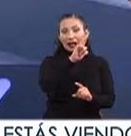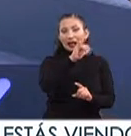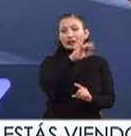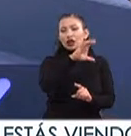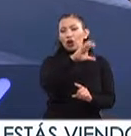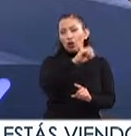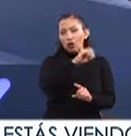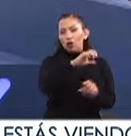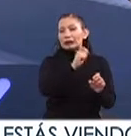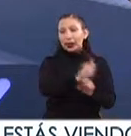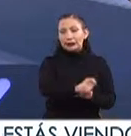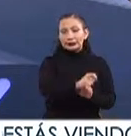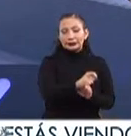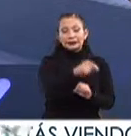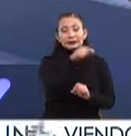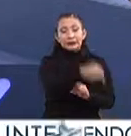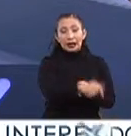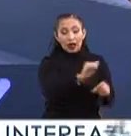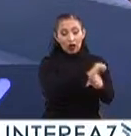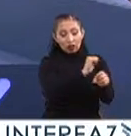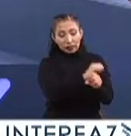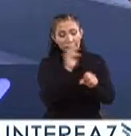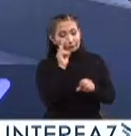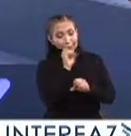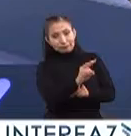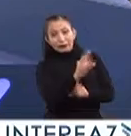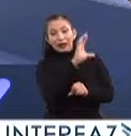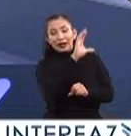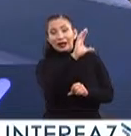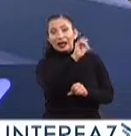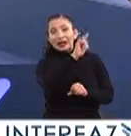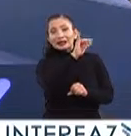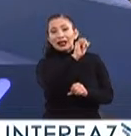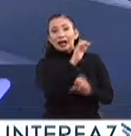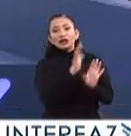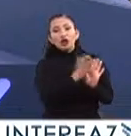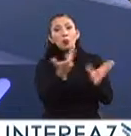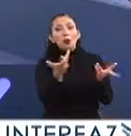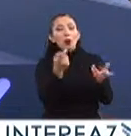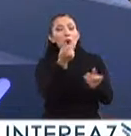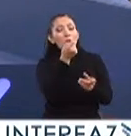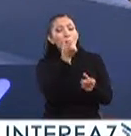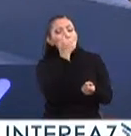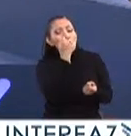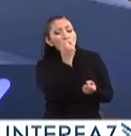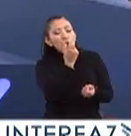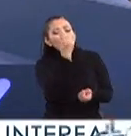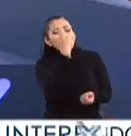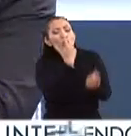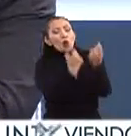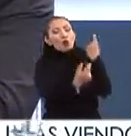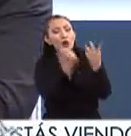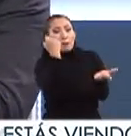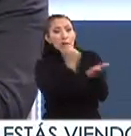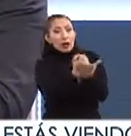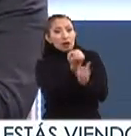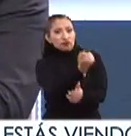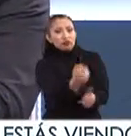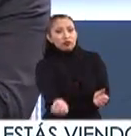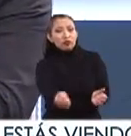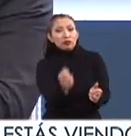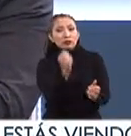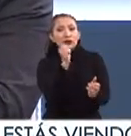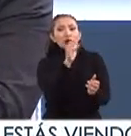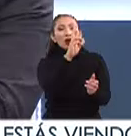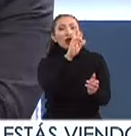clásico es de que la unidad clásica es de baja producción, de marcas renombradas, ya sea